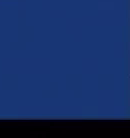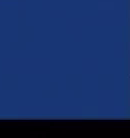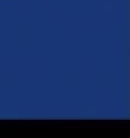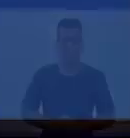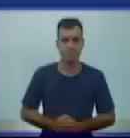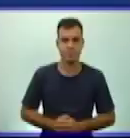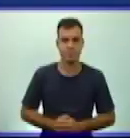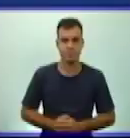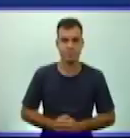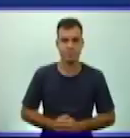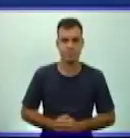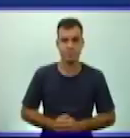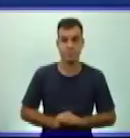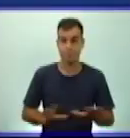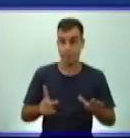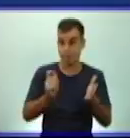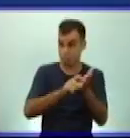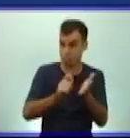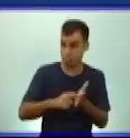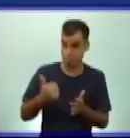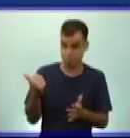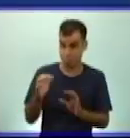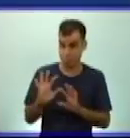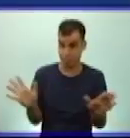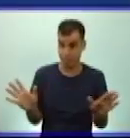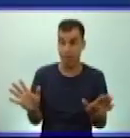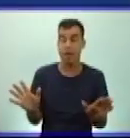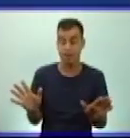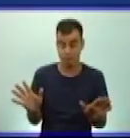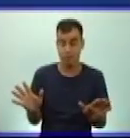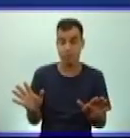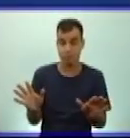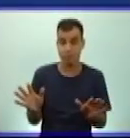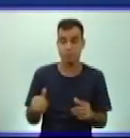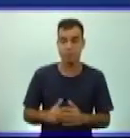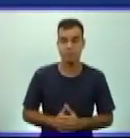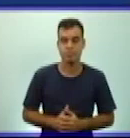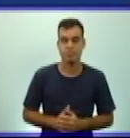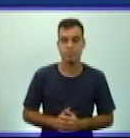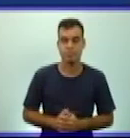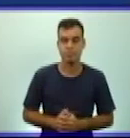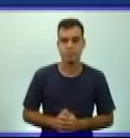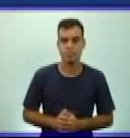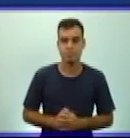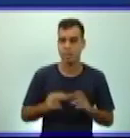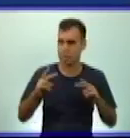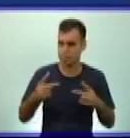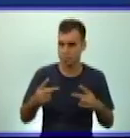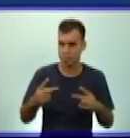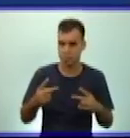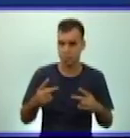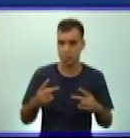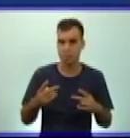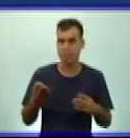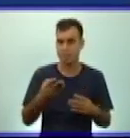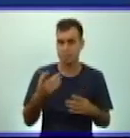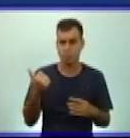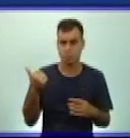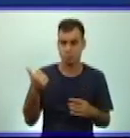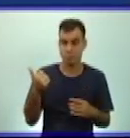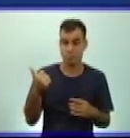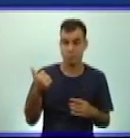Bueno, ya espero que hayan tomado como nota a la aceleración angular, ¿verdad? Repito rápidamente, la aceleración